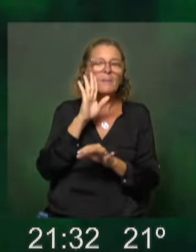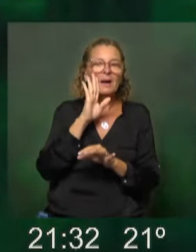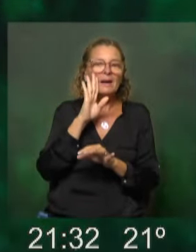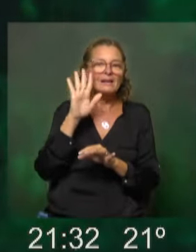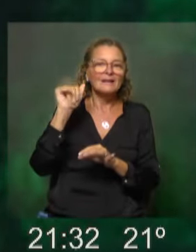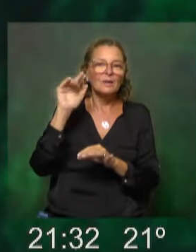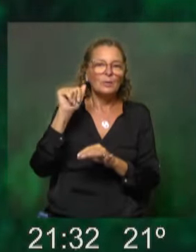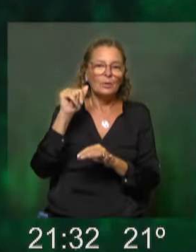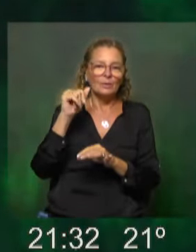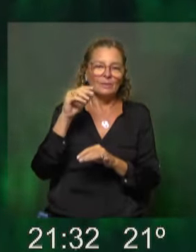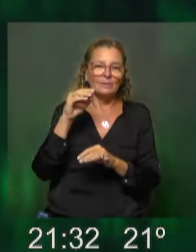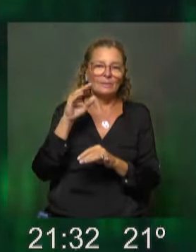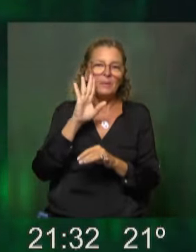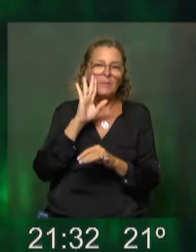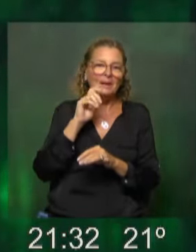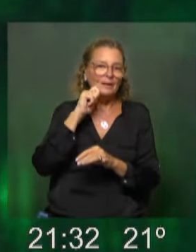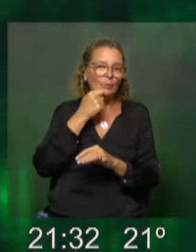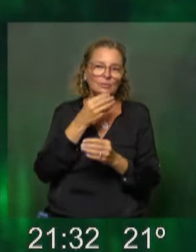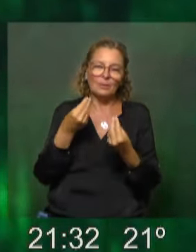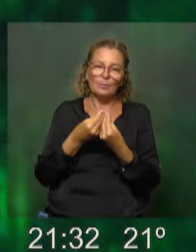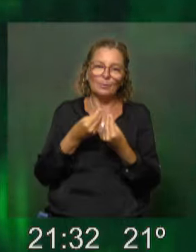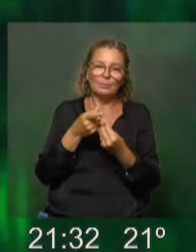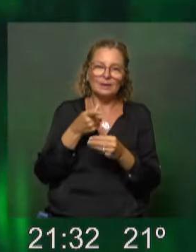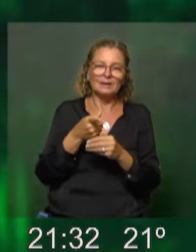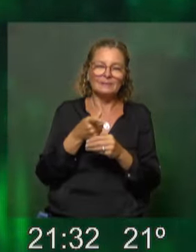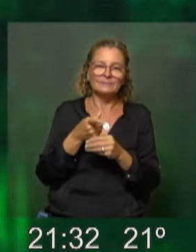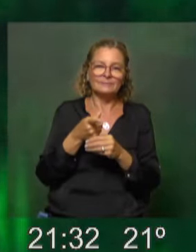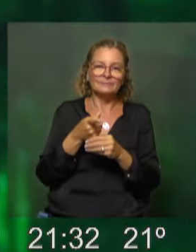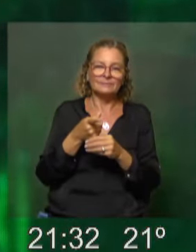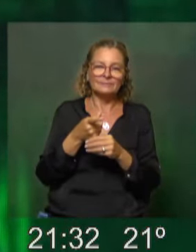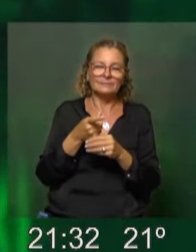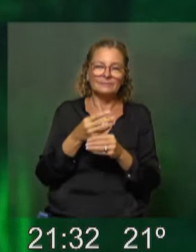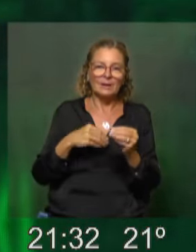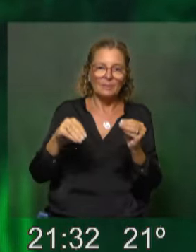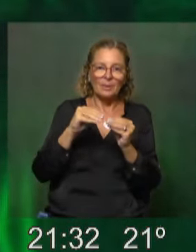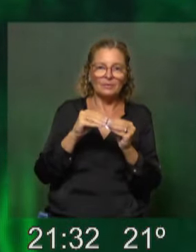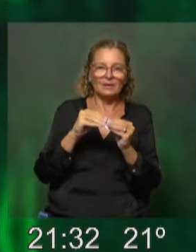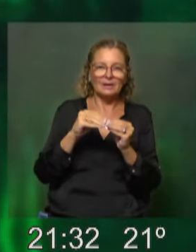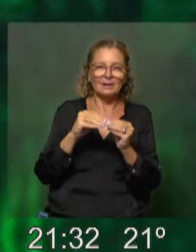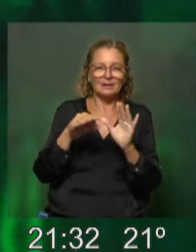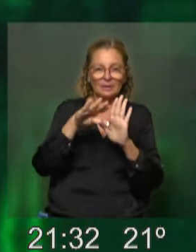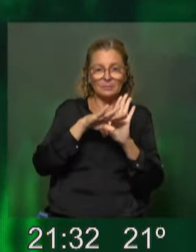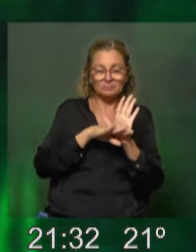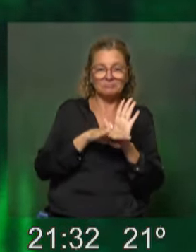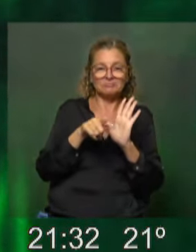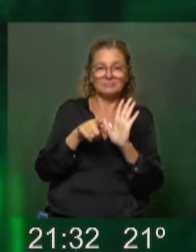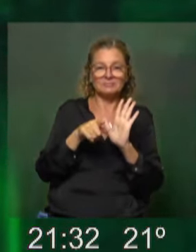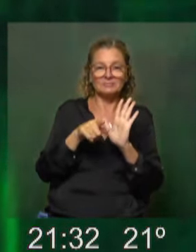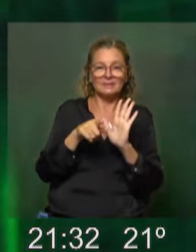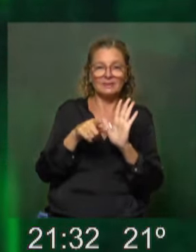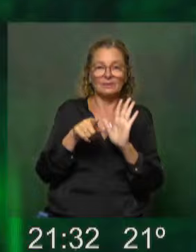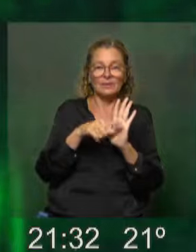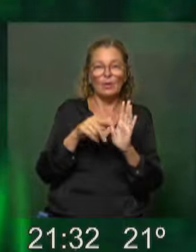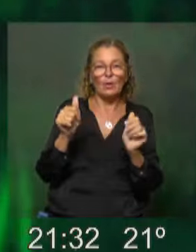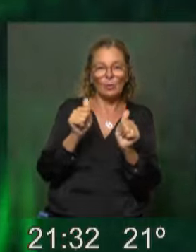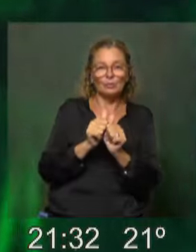saludo. Y bueno, sí, fue por ahí que dije, vamos a sumar este cover al repertorio y quedó ahí, juntos a